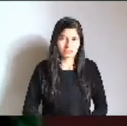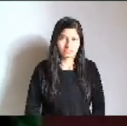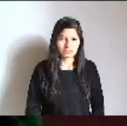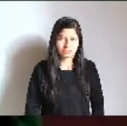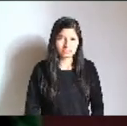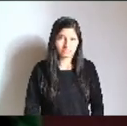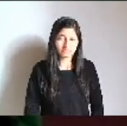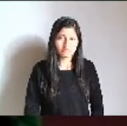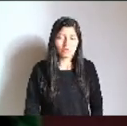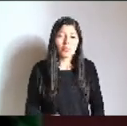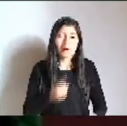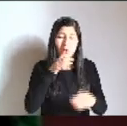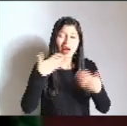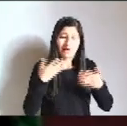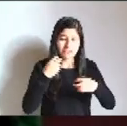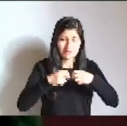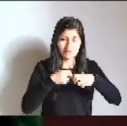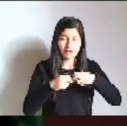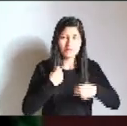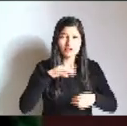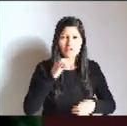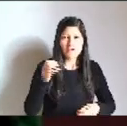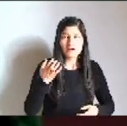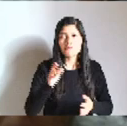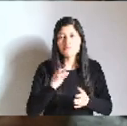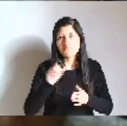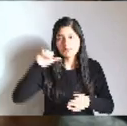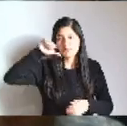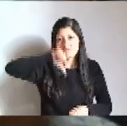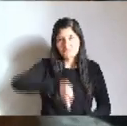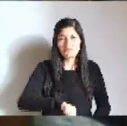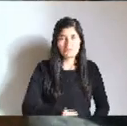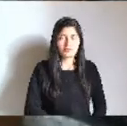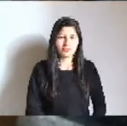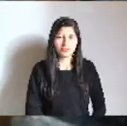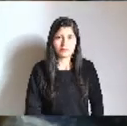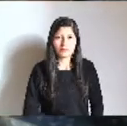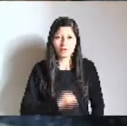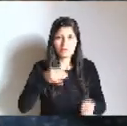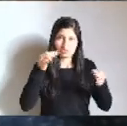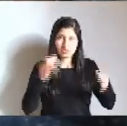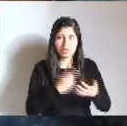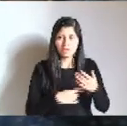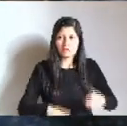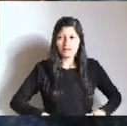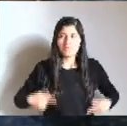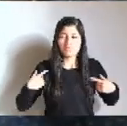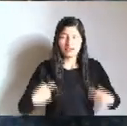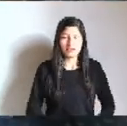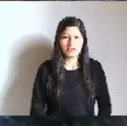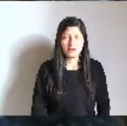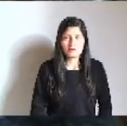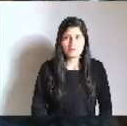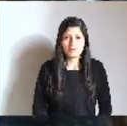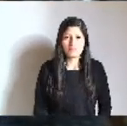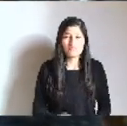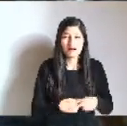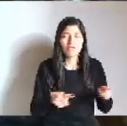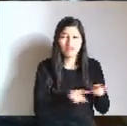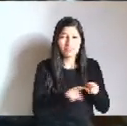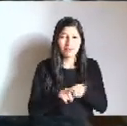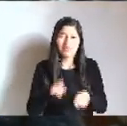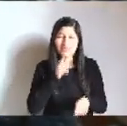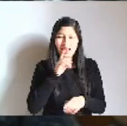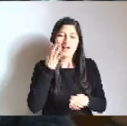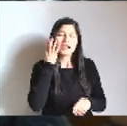situaciones límites de sufrimiento o de injusticia que vivimos. Pero también es la experiencia